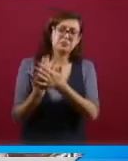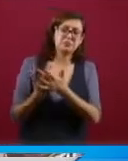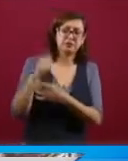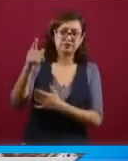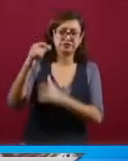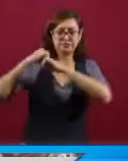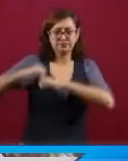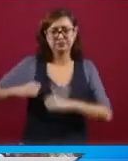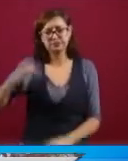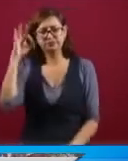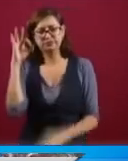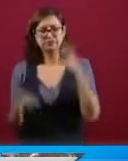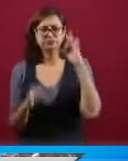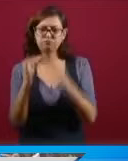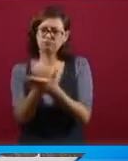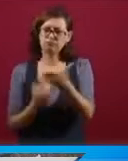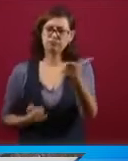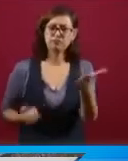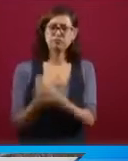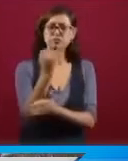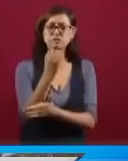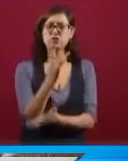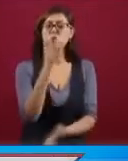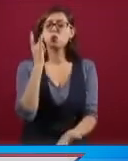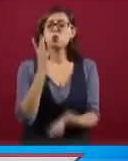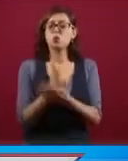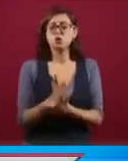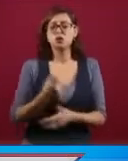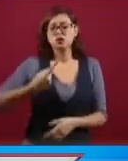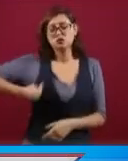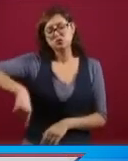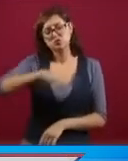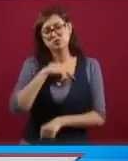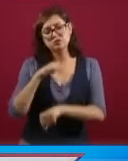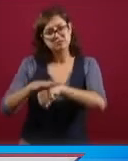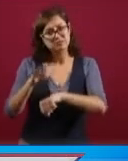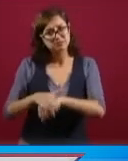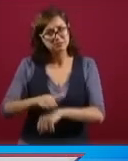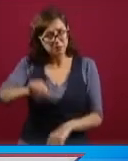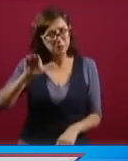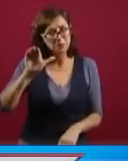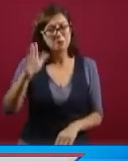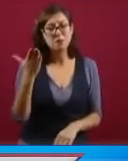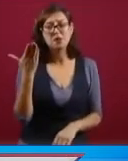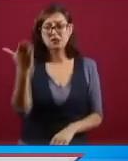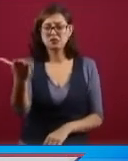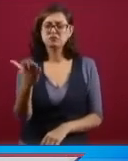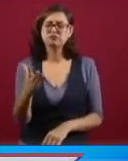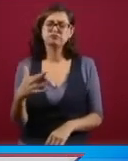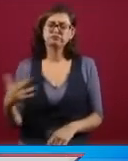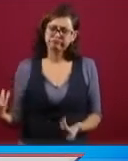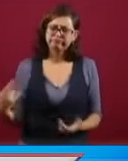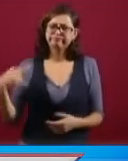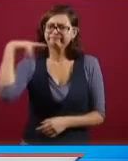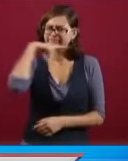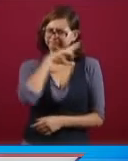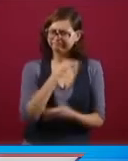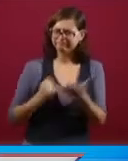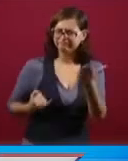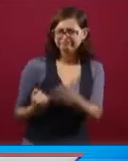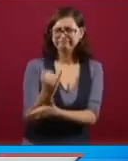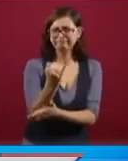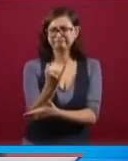Tren Maya no hay problemas de amparos en contra de este proyecto. En este caso se utilizan mayormente vías que ya están instaladas y que fueron